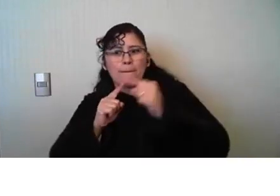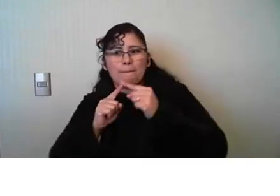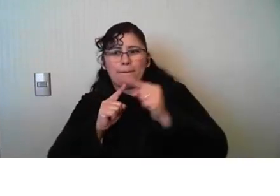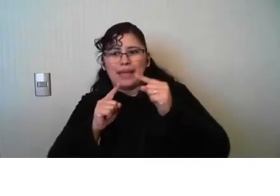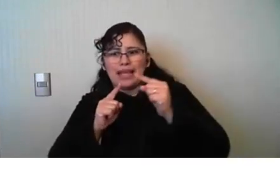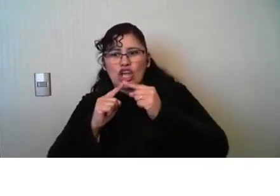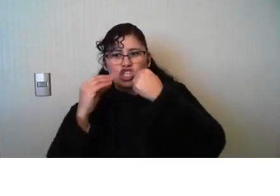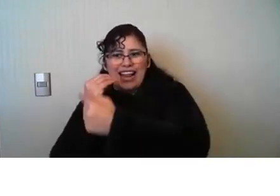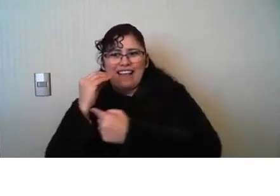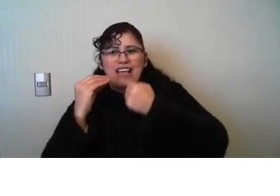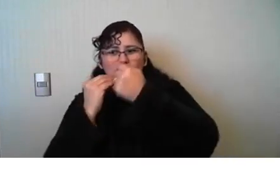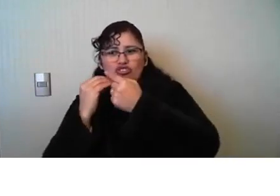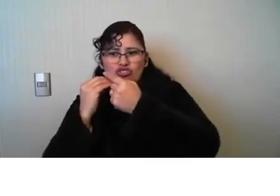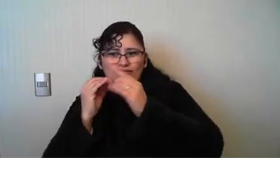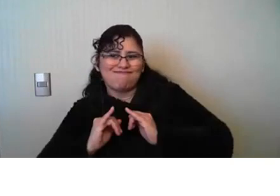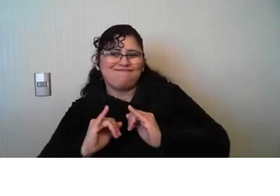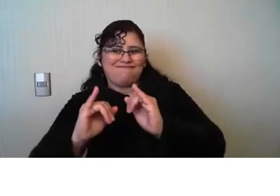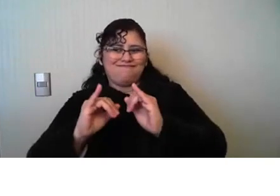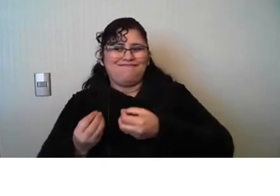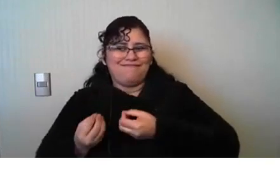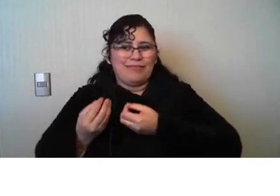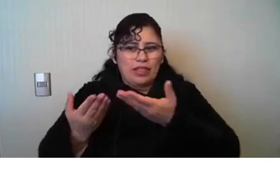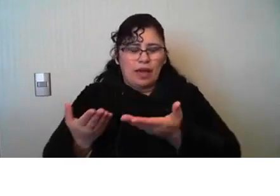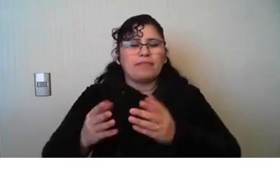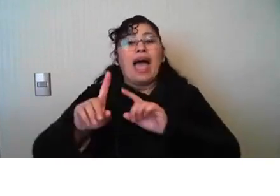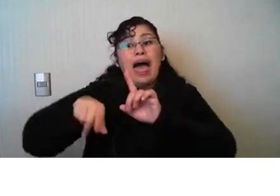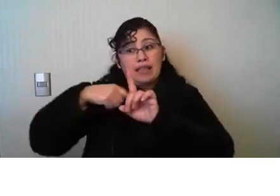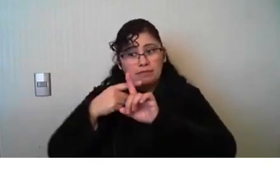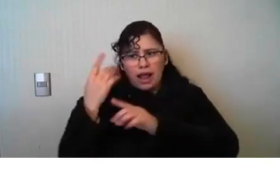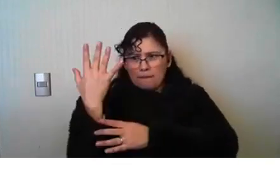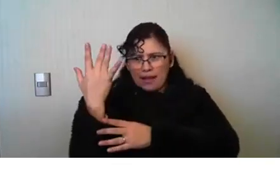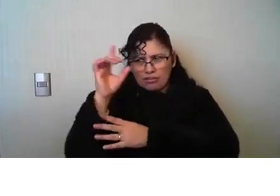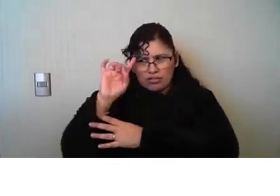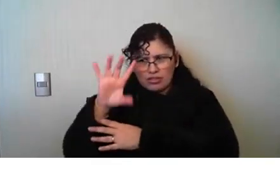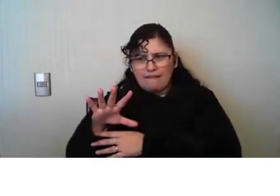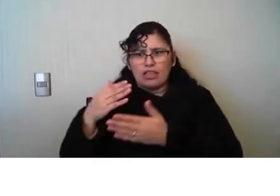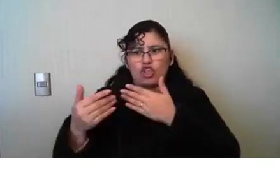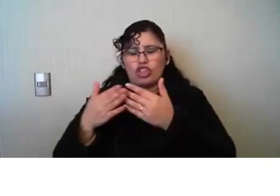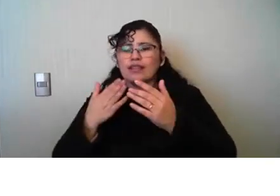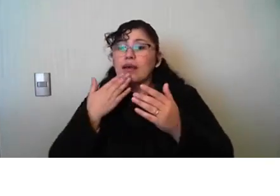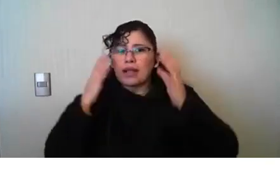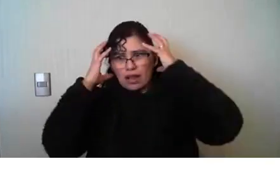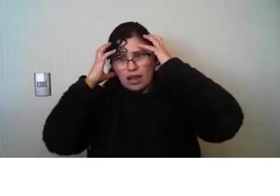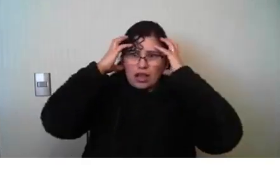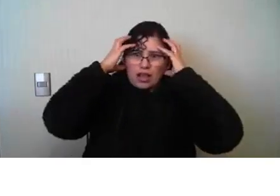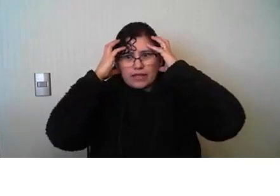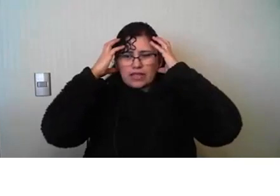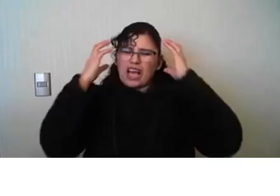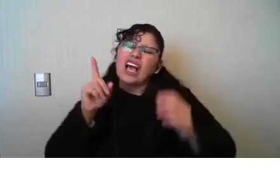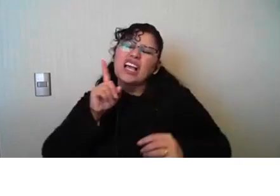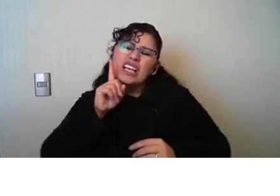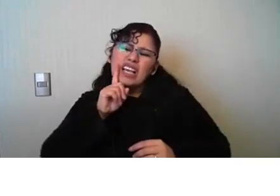espinocerebeloso. Y además de saber dónde está la mano, también ubica la posición de la cabeza. Y esa información la recibe a través